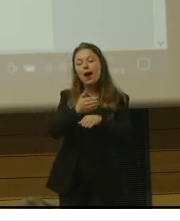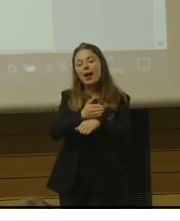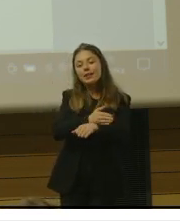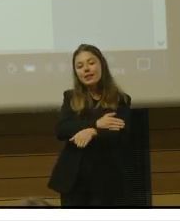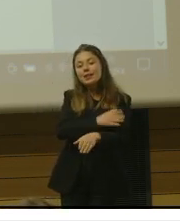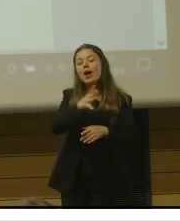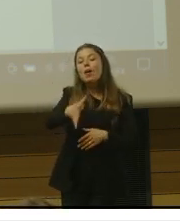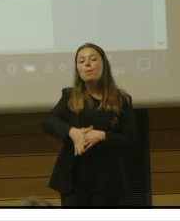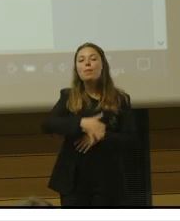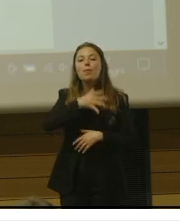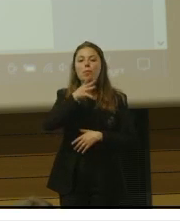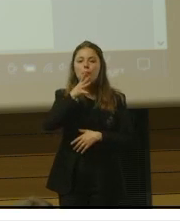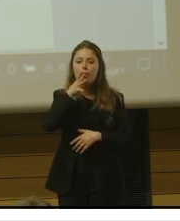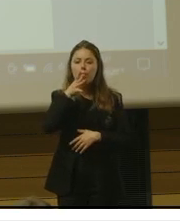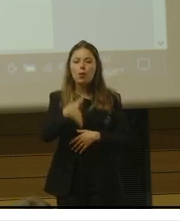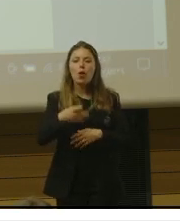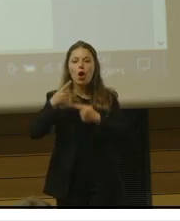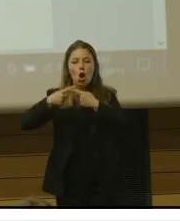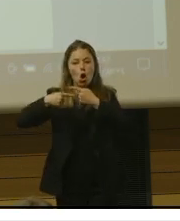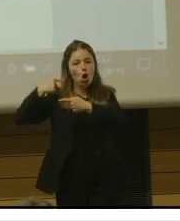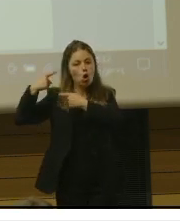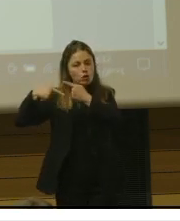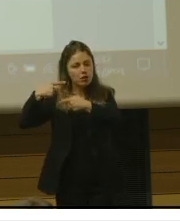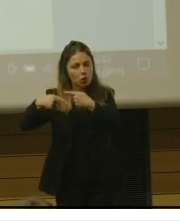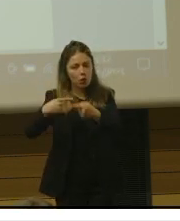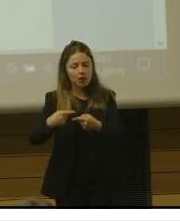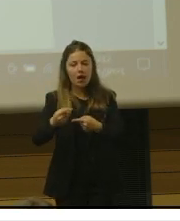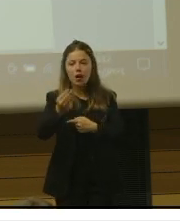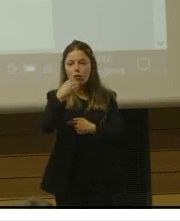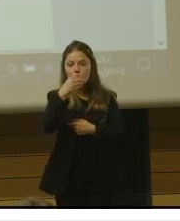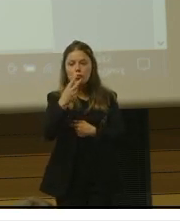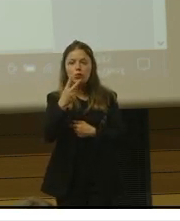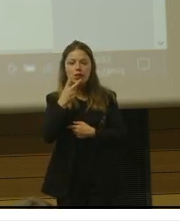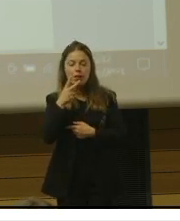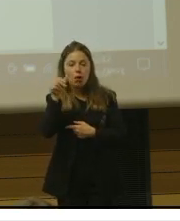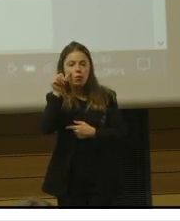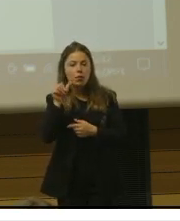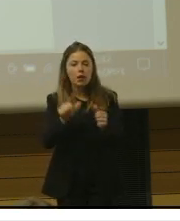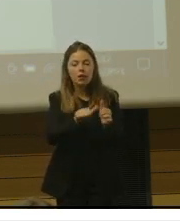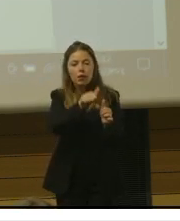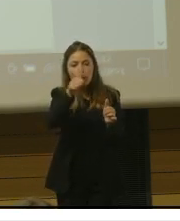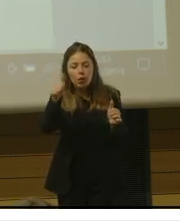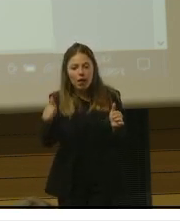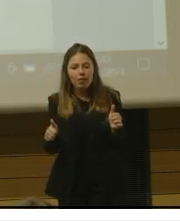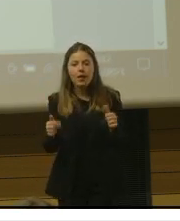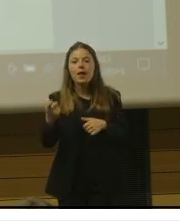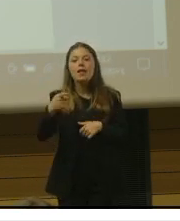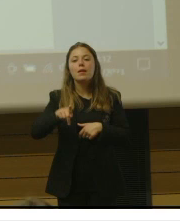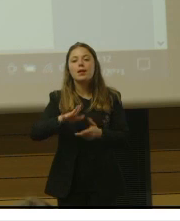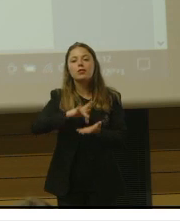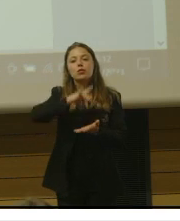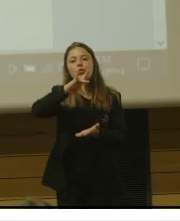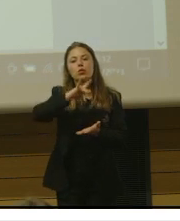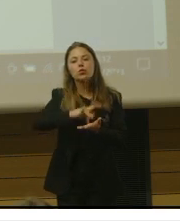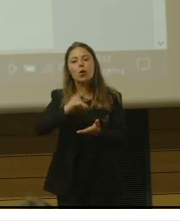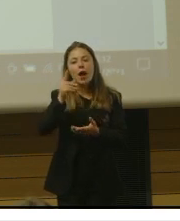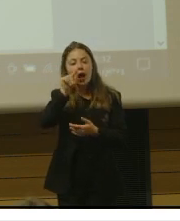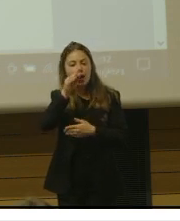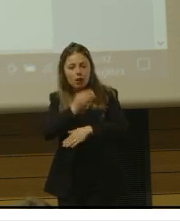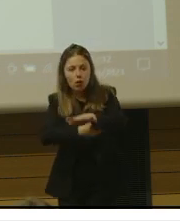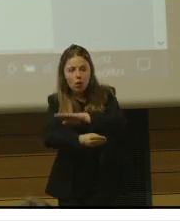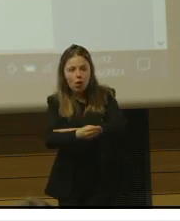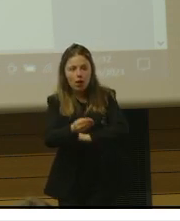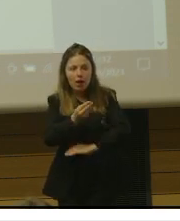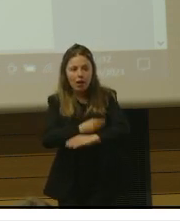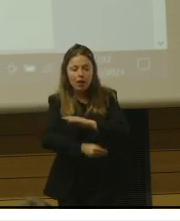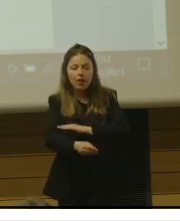¿no?, las consecuencias del consumo de tabaco durante el embarazo y también una vez el niño ha nacido, ¿no? Por lo